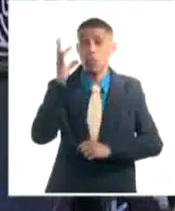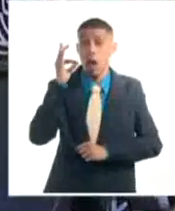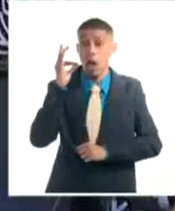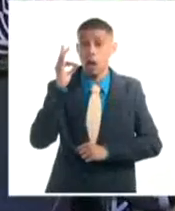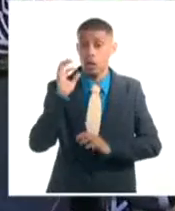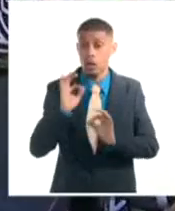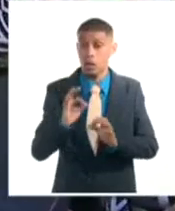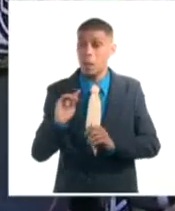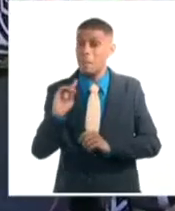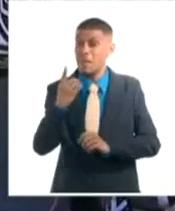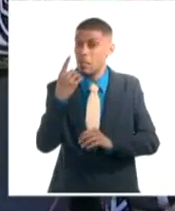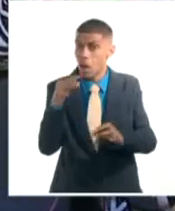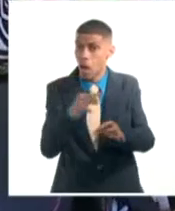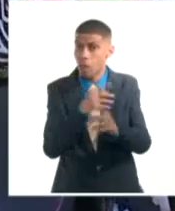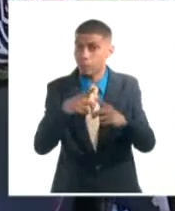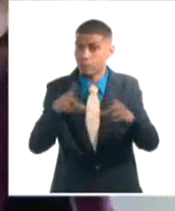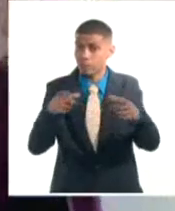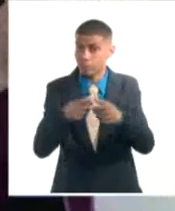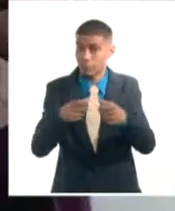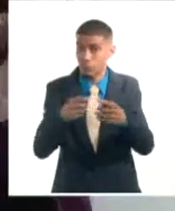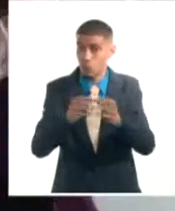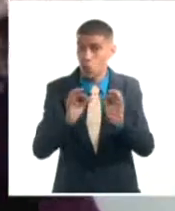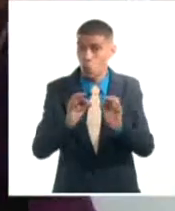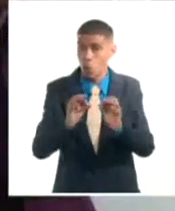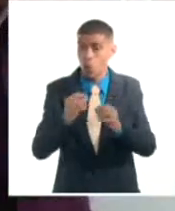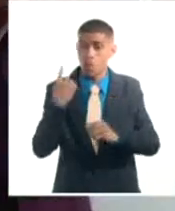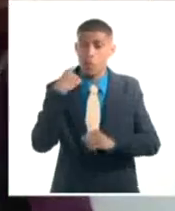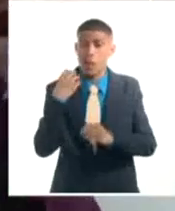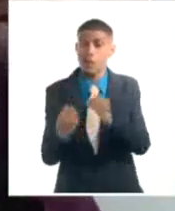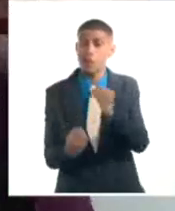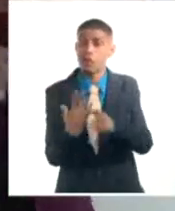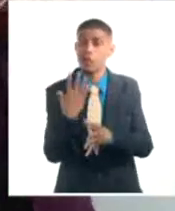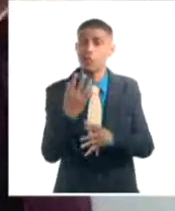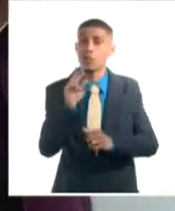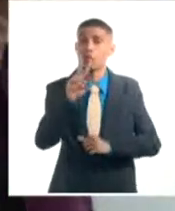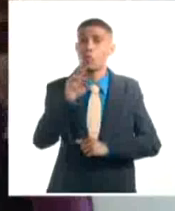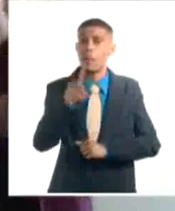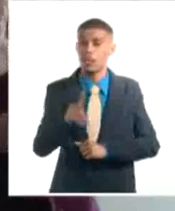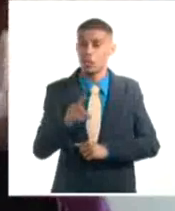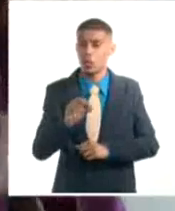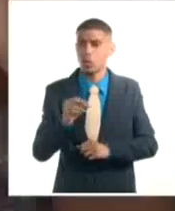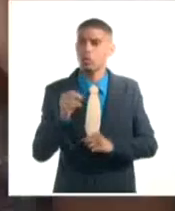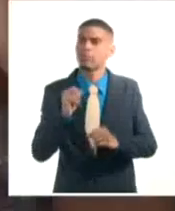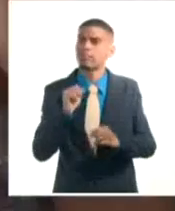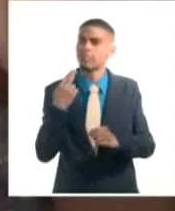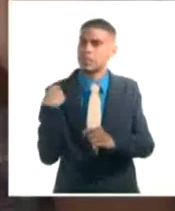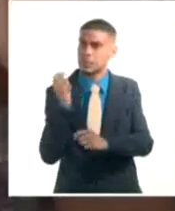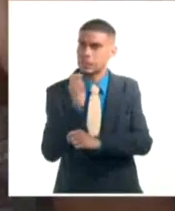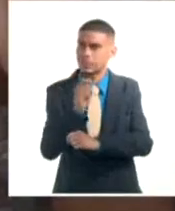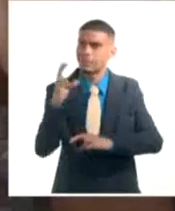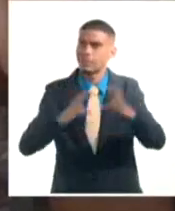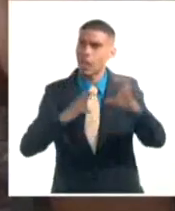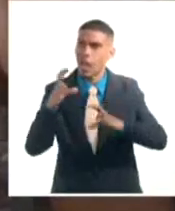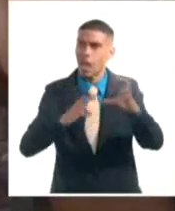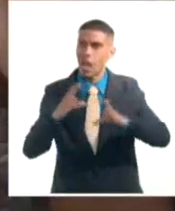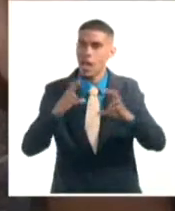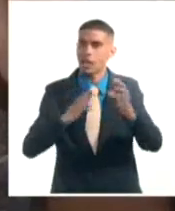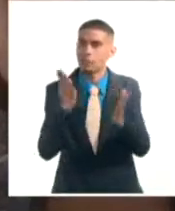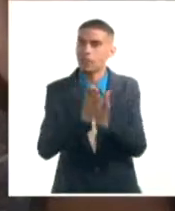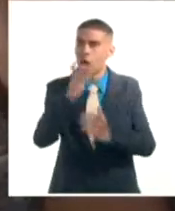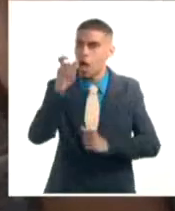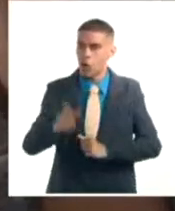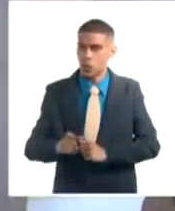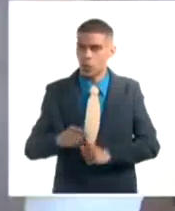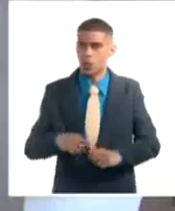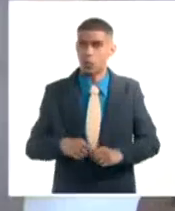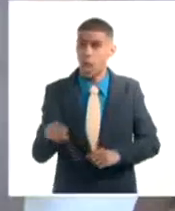primera viola de la Orquesta Liceum de La Habana desde el año 2021, imparte talleres a alumnos de la enseñanza artística. A